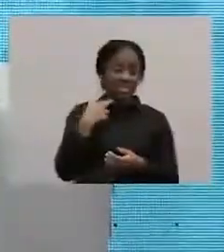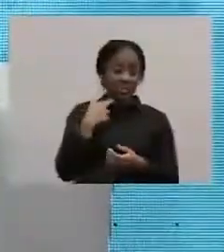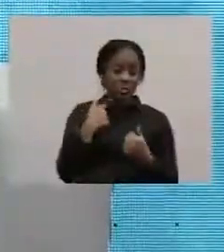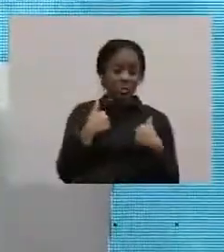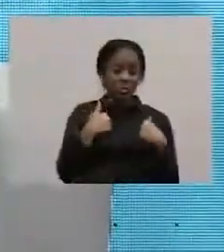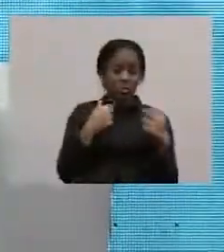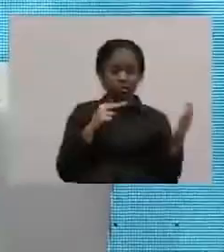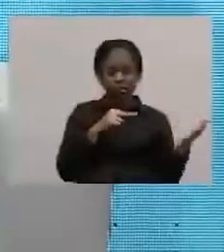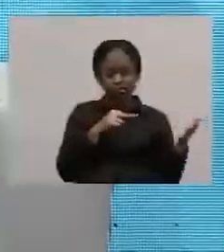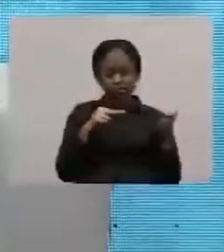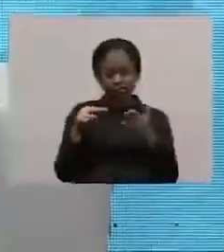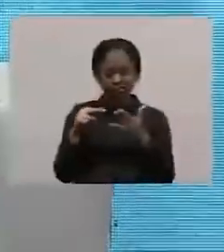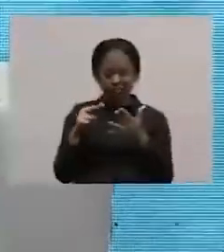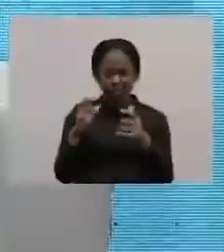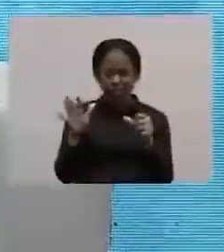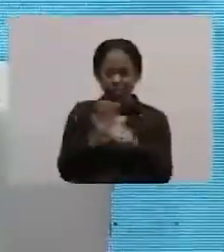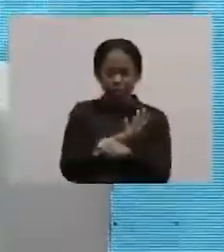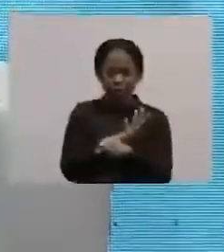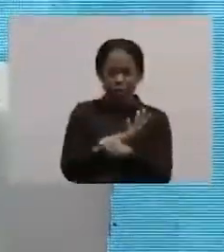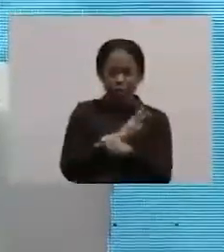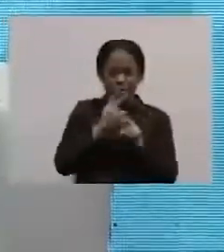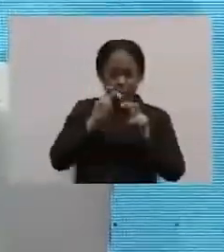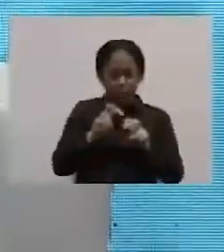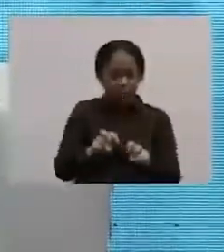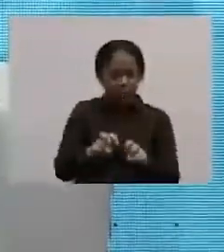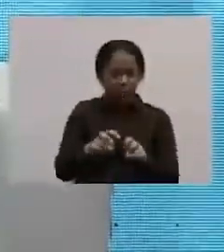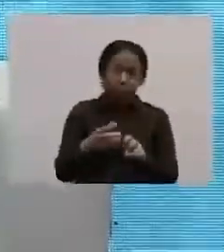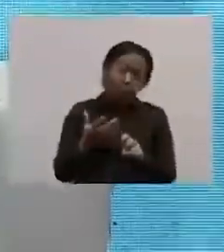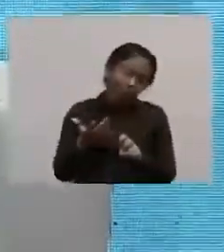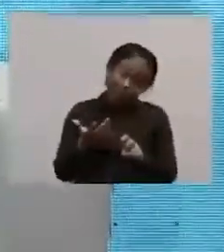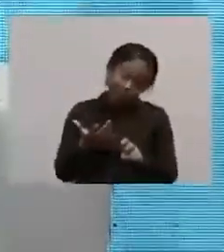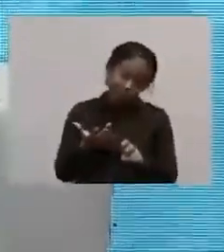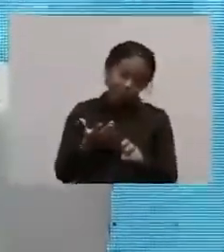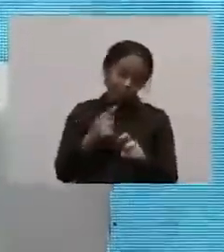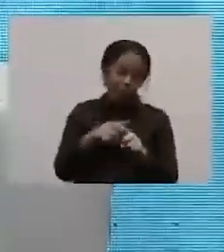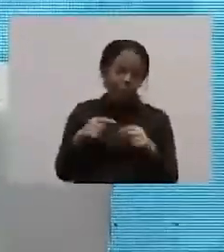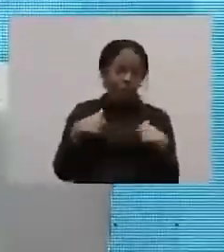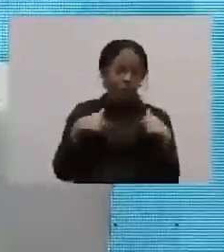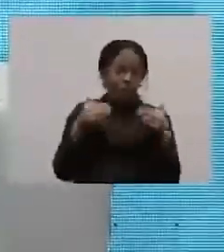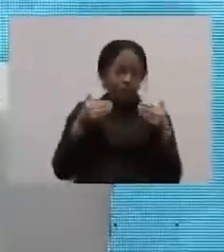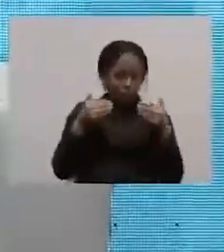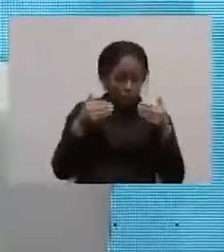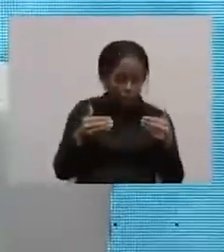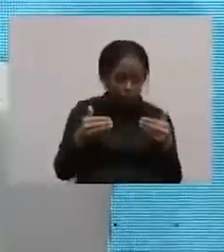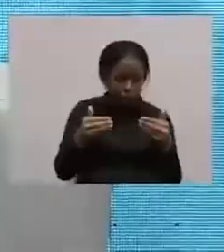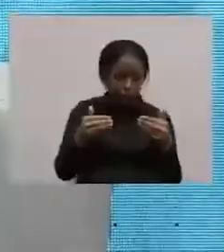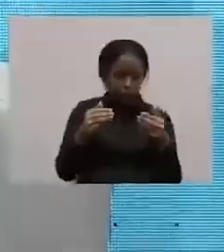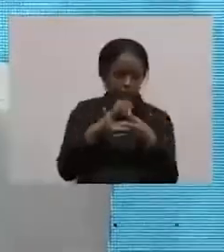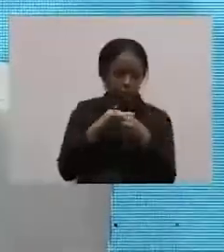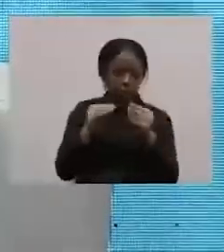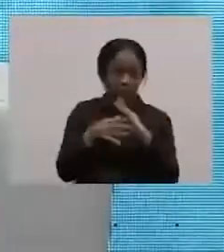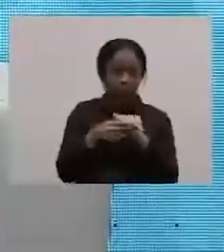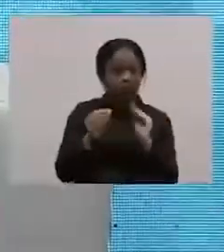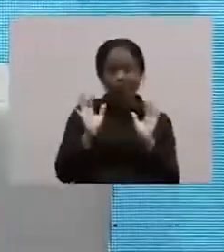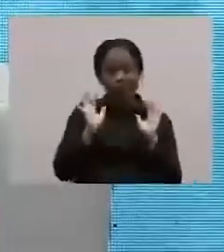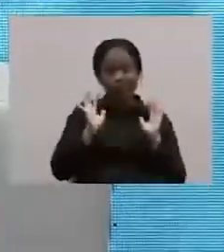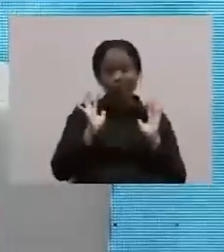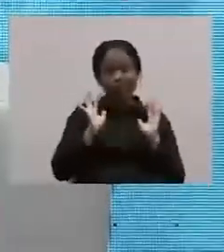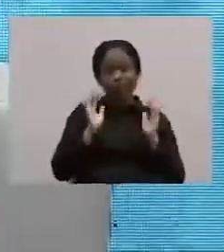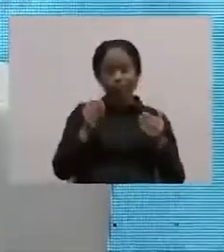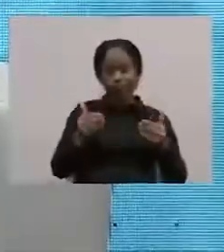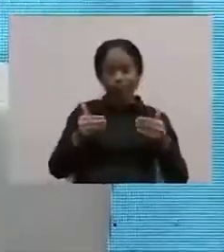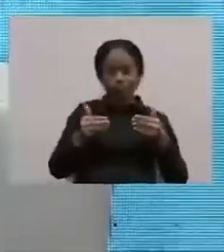en su totalidad esa pieza. Entonces, no me atrevo a calificarla. No